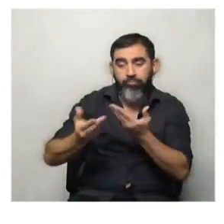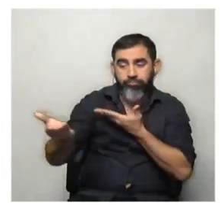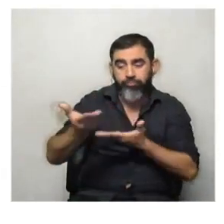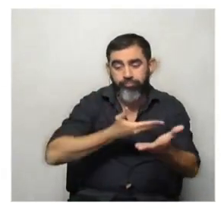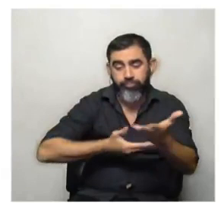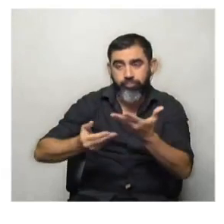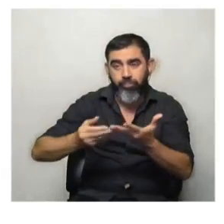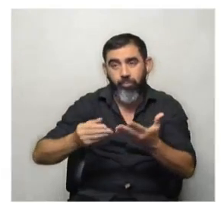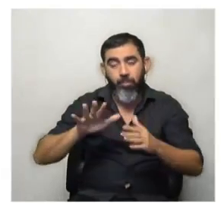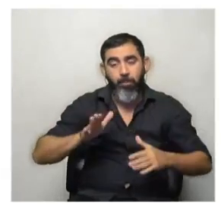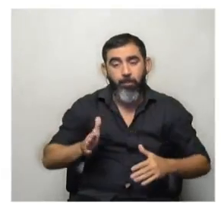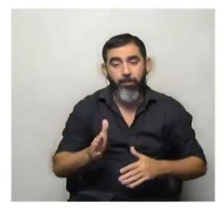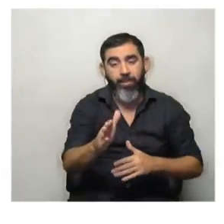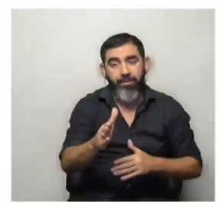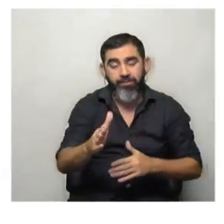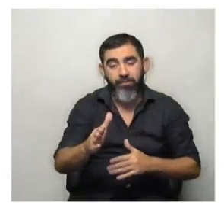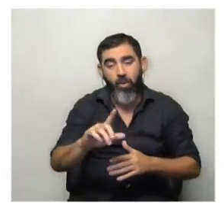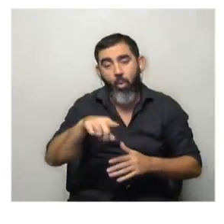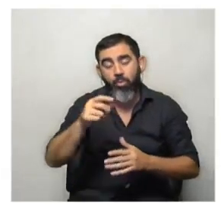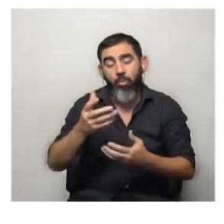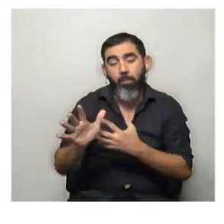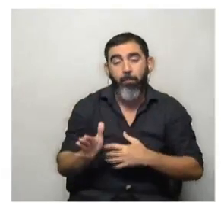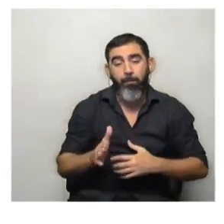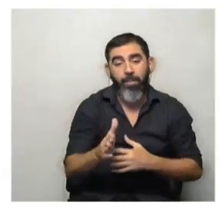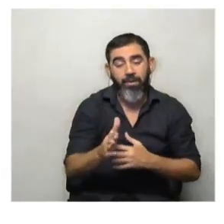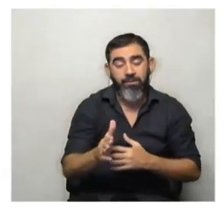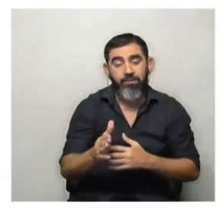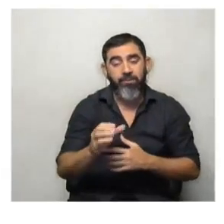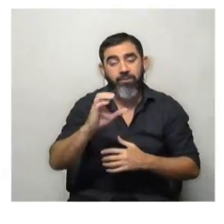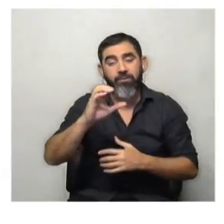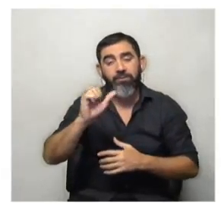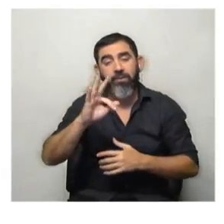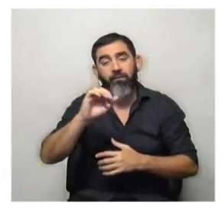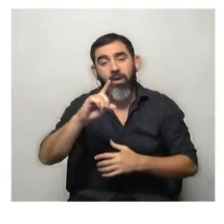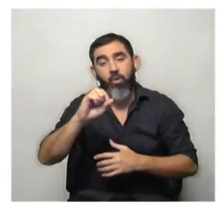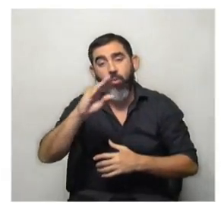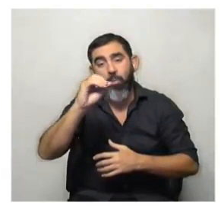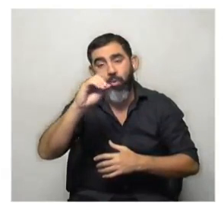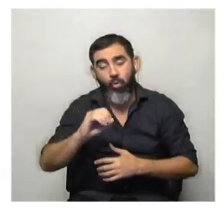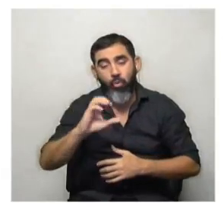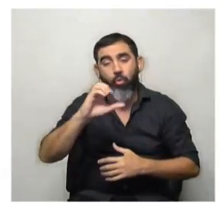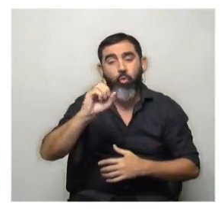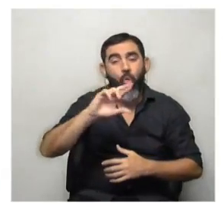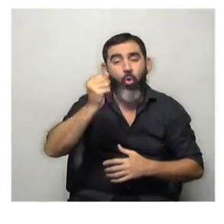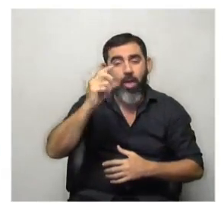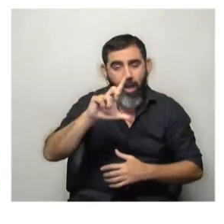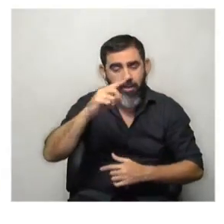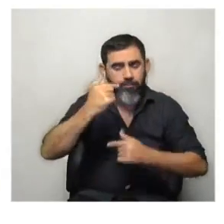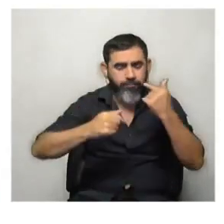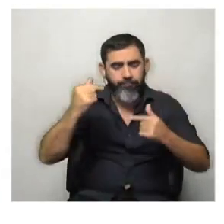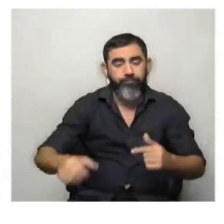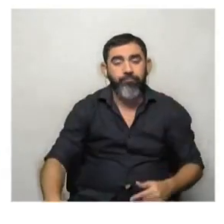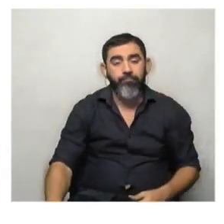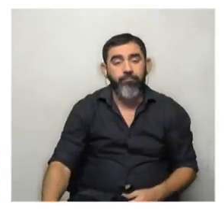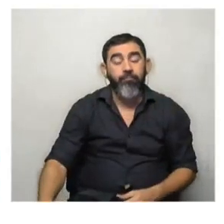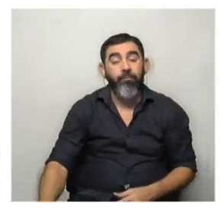estos peces, por ejemplo, con los invertebrados, que son los cefalópodos, los corales y todo lo que hemos encontrado Los peces de esta época también